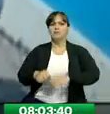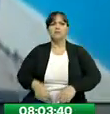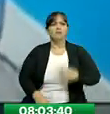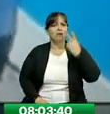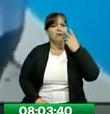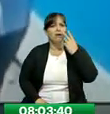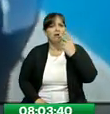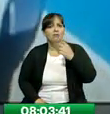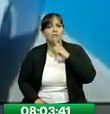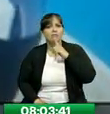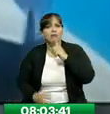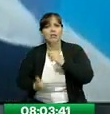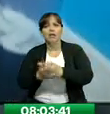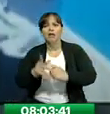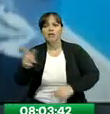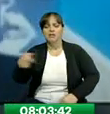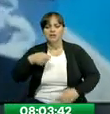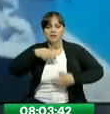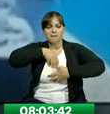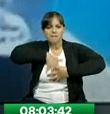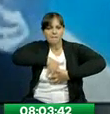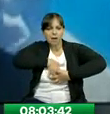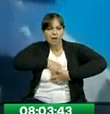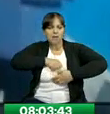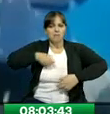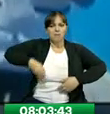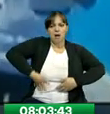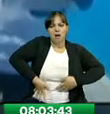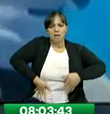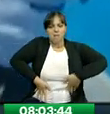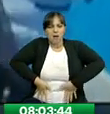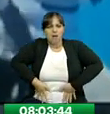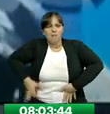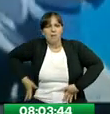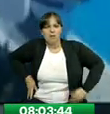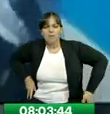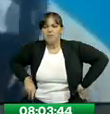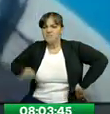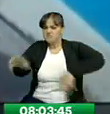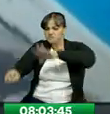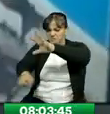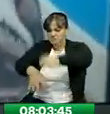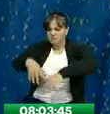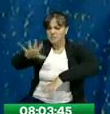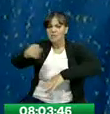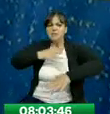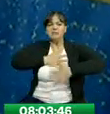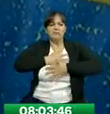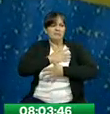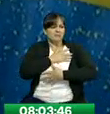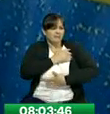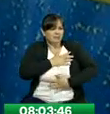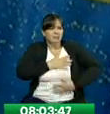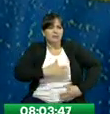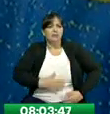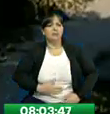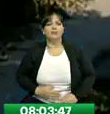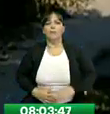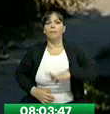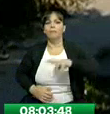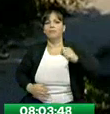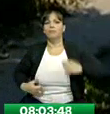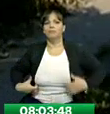buscarle donde más se guardan el dinero para poder sacarles y comprar el